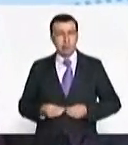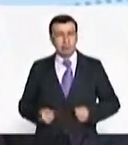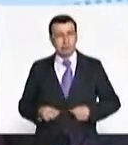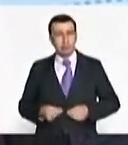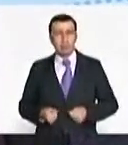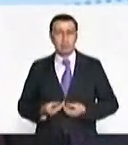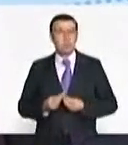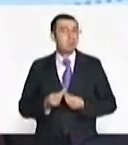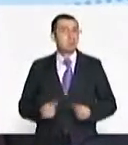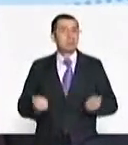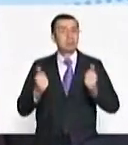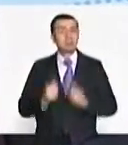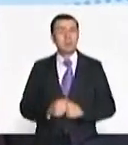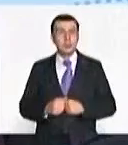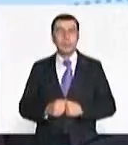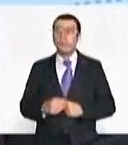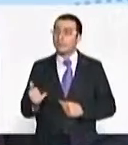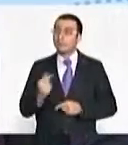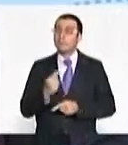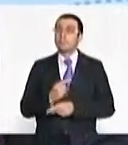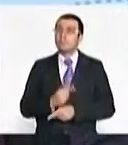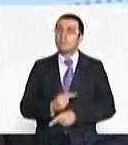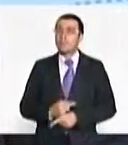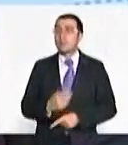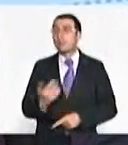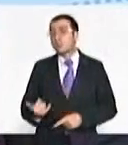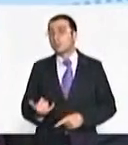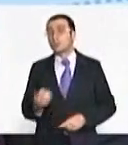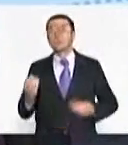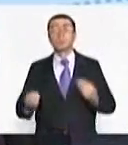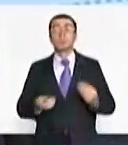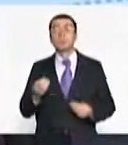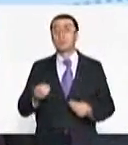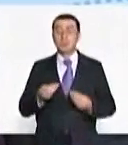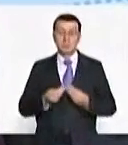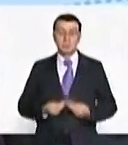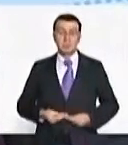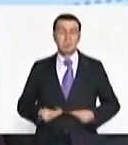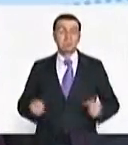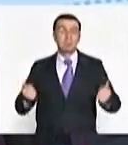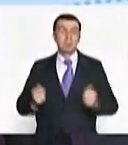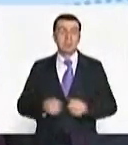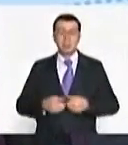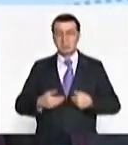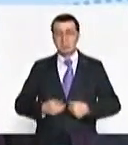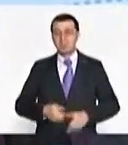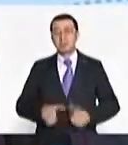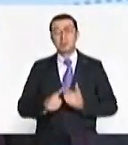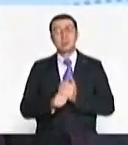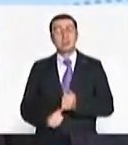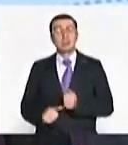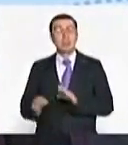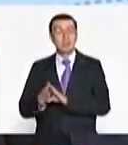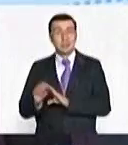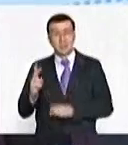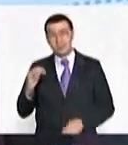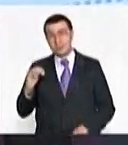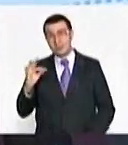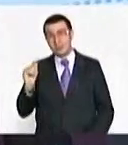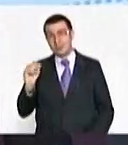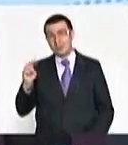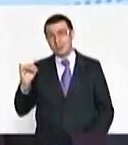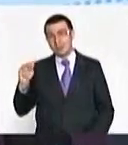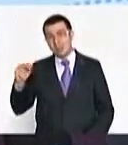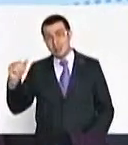biliares o en las funciones enzimáticas que tiene el hígado. Entonces muchas de ellas van a ser al final excretadas, como pasaba con la vitamina C. Entonces cuando yo le